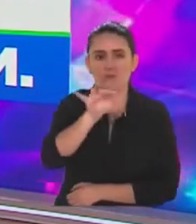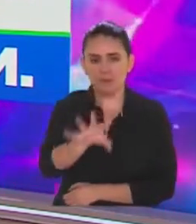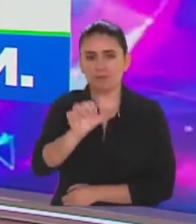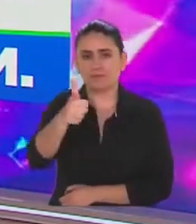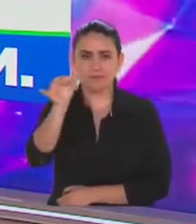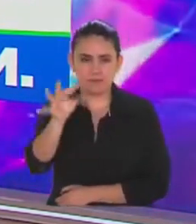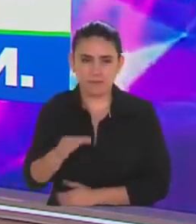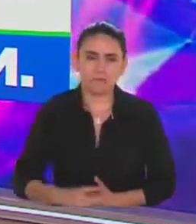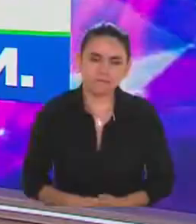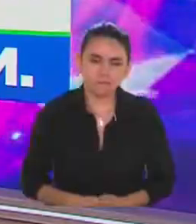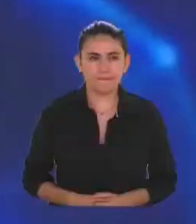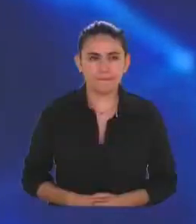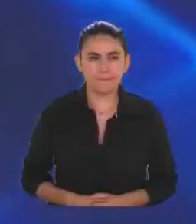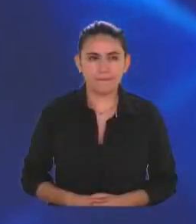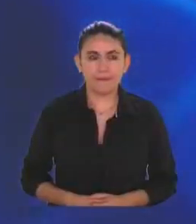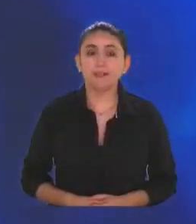nuestra tele.